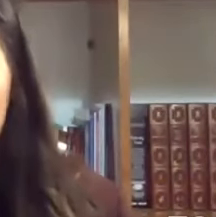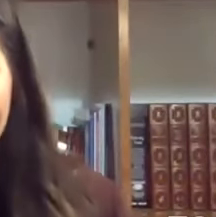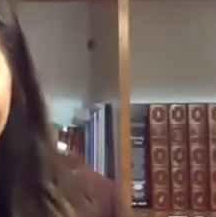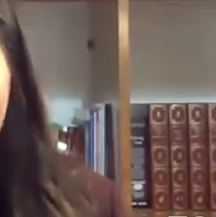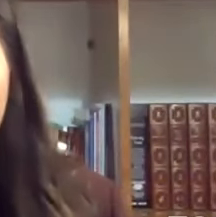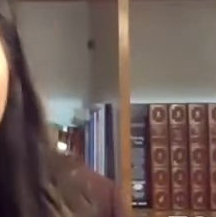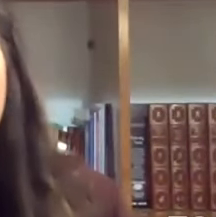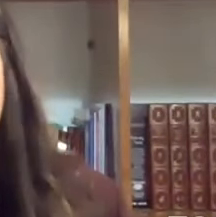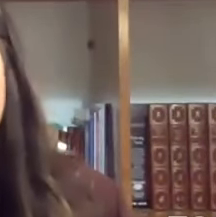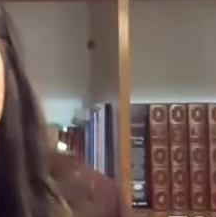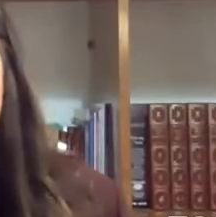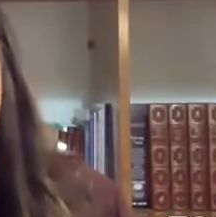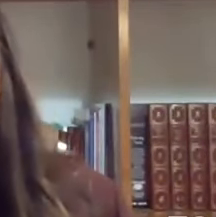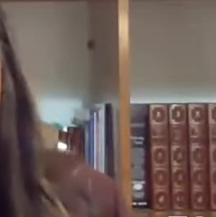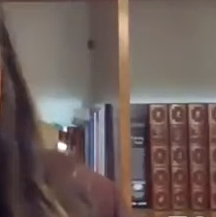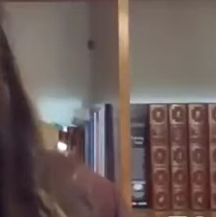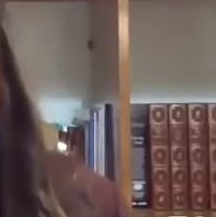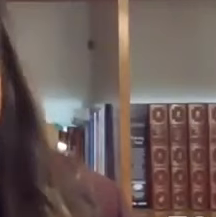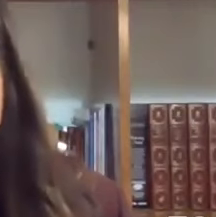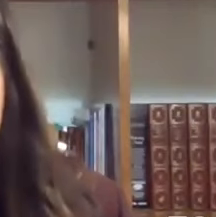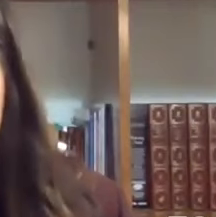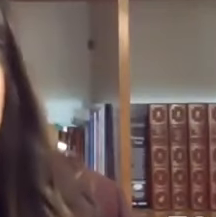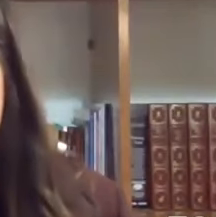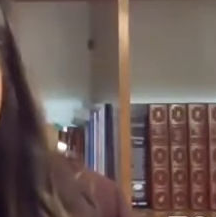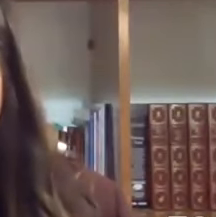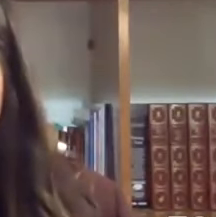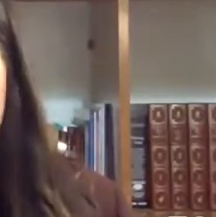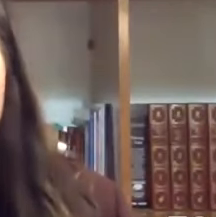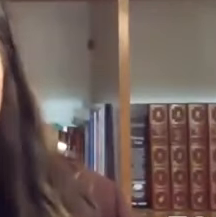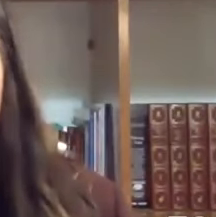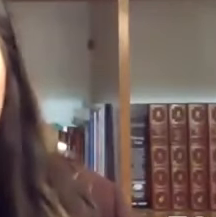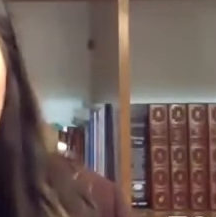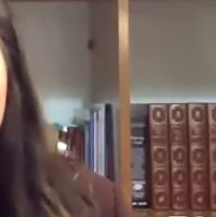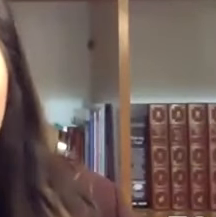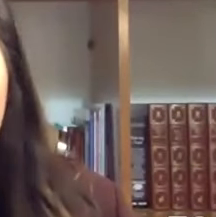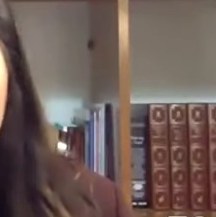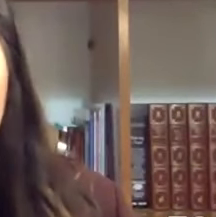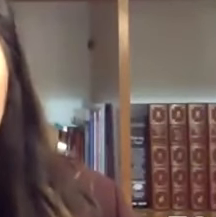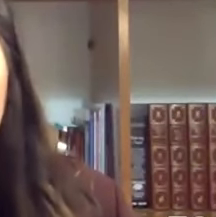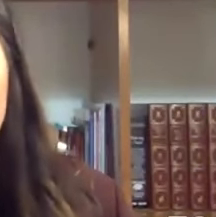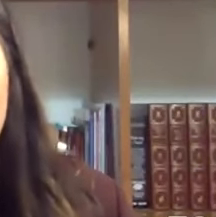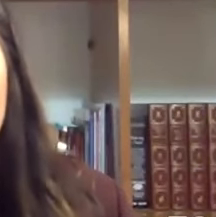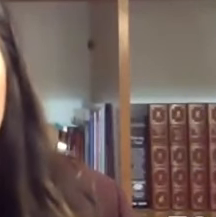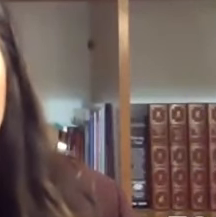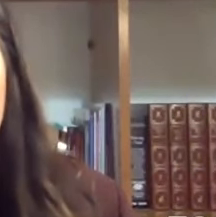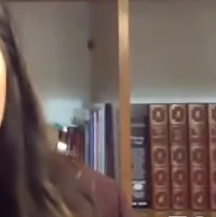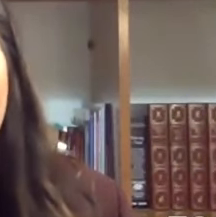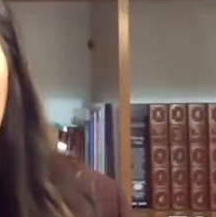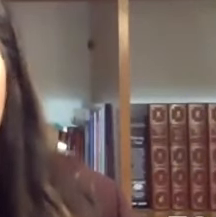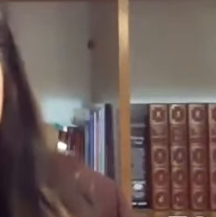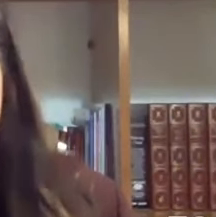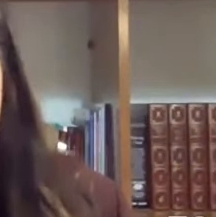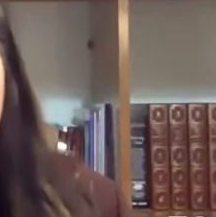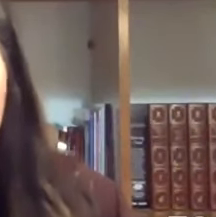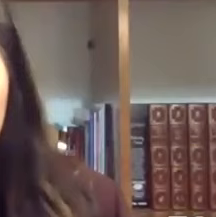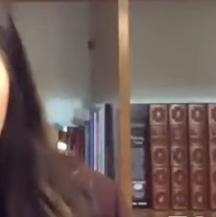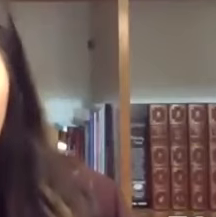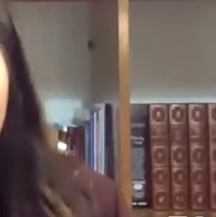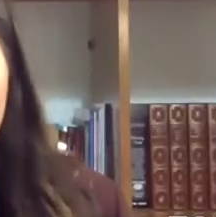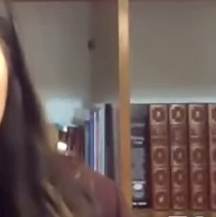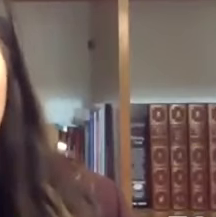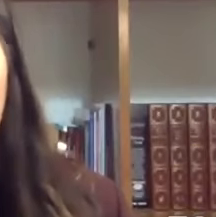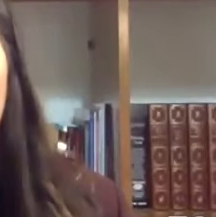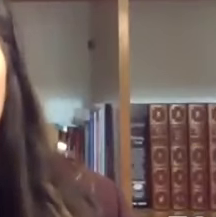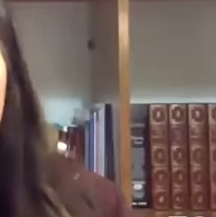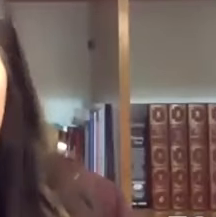de convivencia. Dentro de los hechos de este caso es importante destacar que el padre jamás